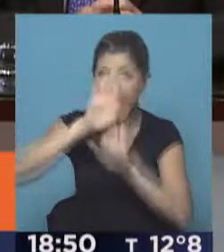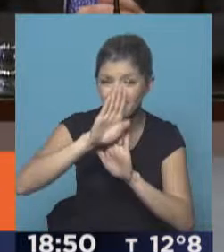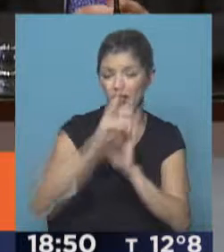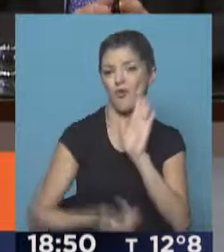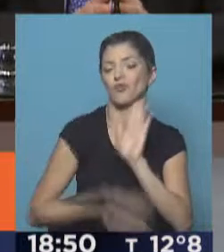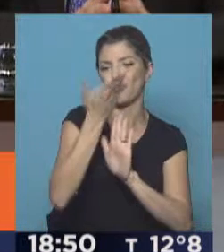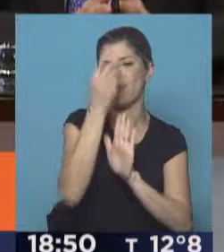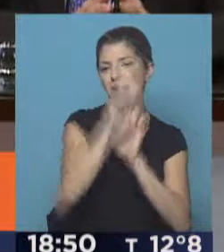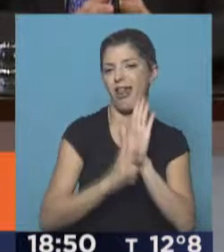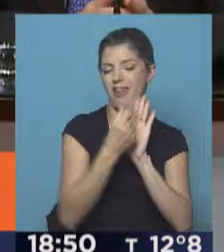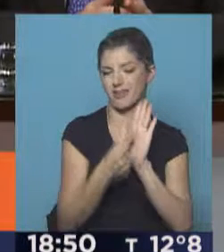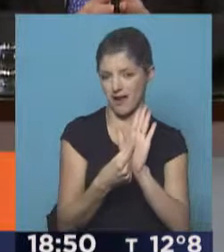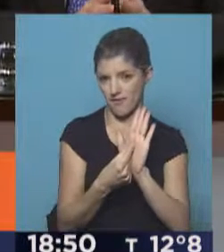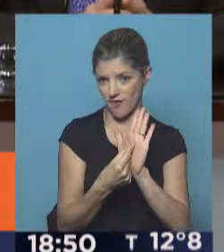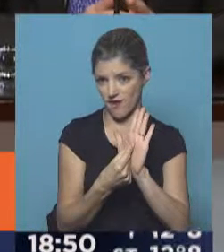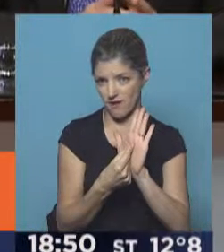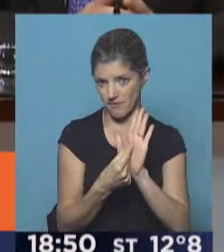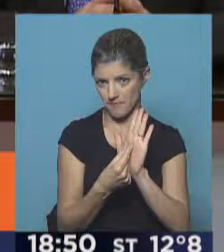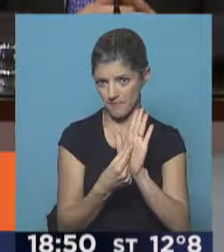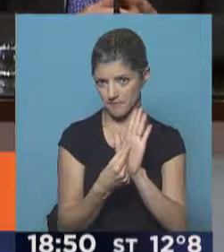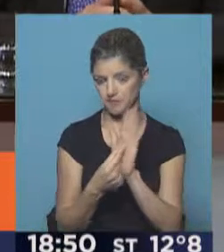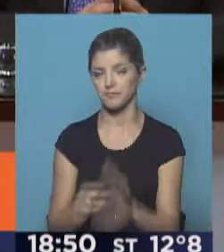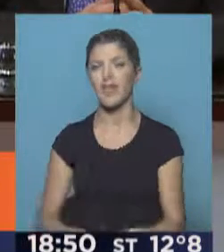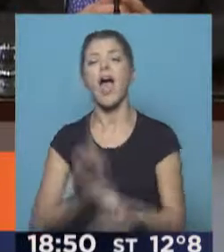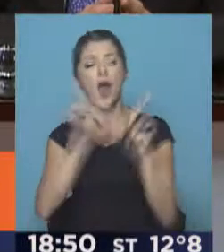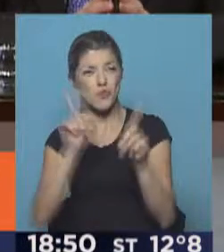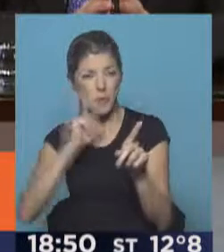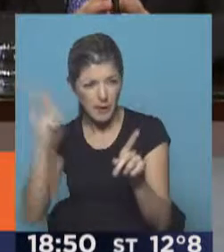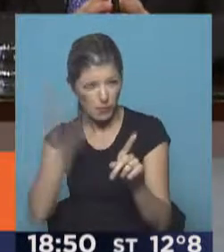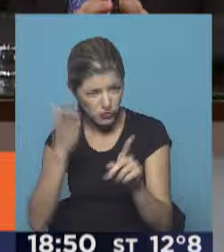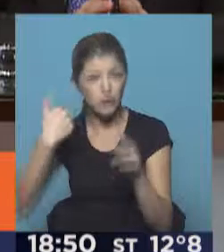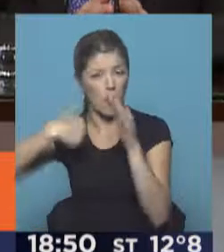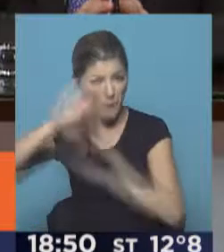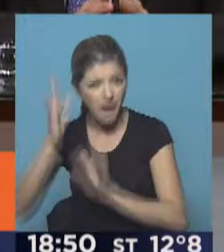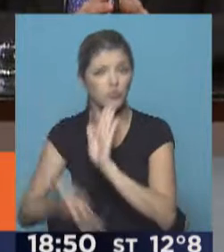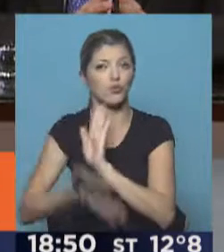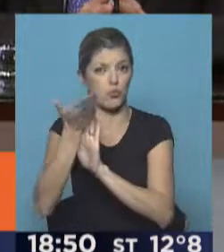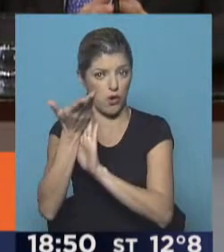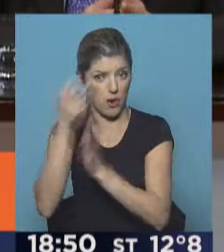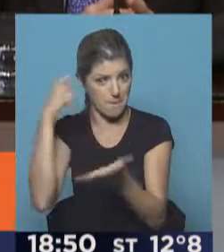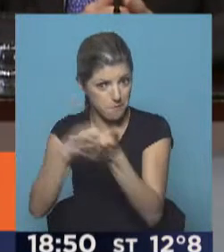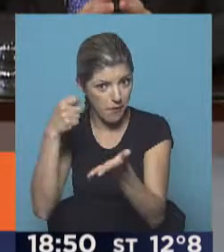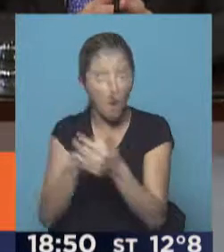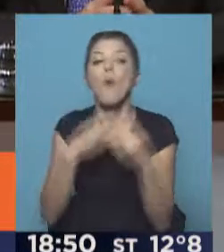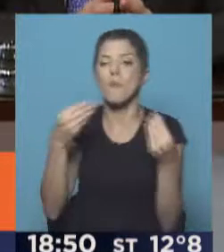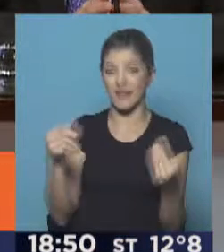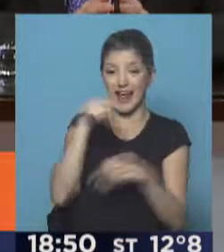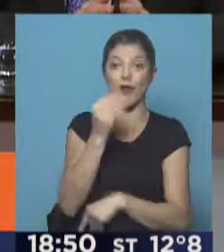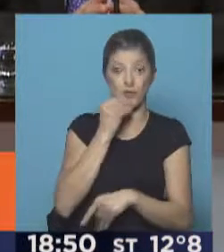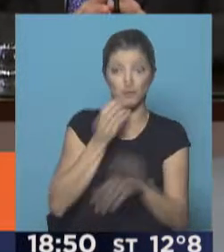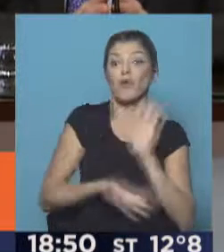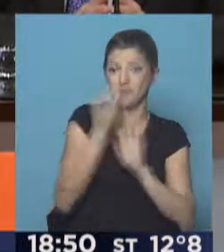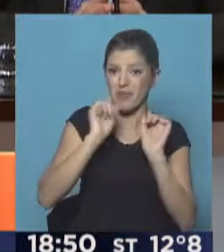de donde subió más que eso, en algunos casos más de 1000%. Hoy queremos anunciar, a